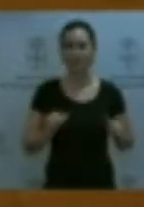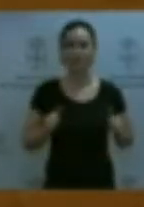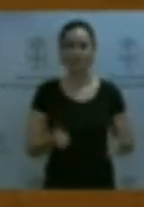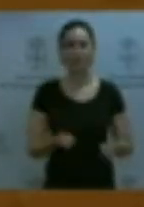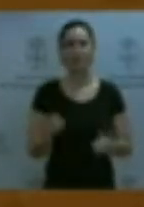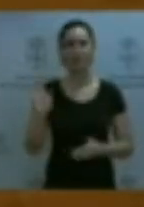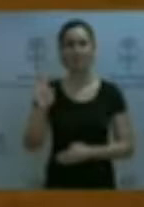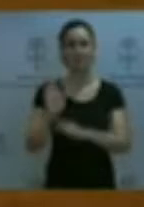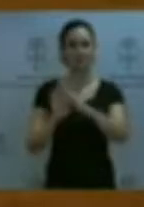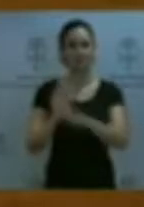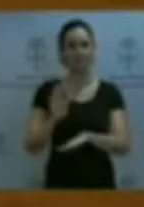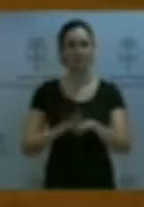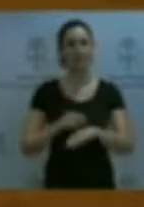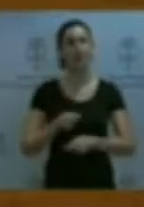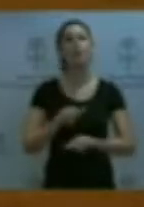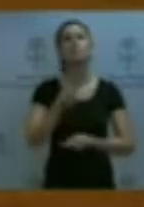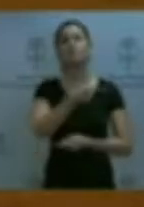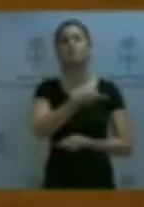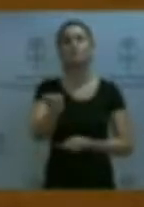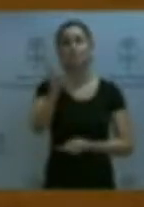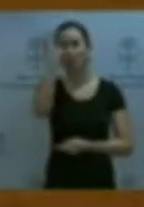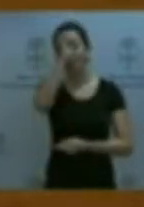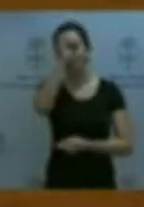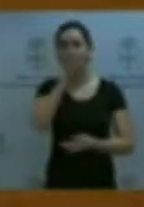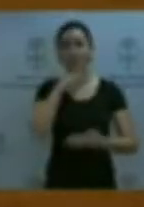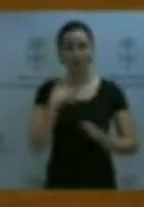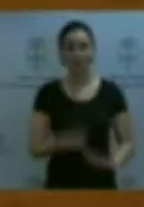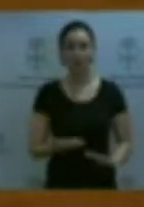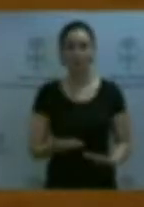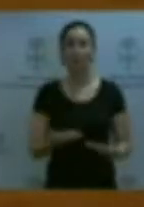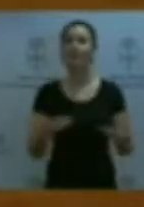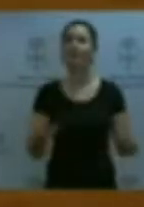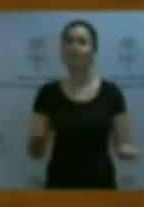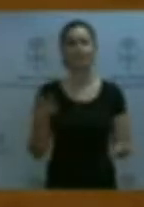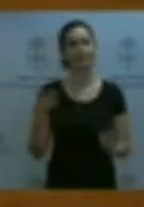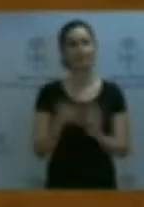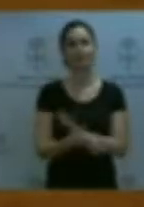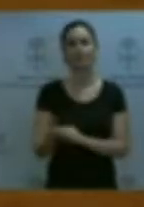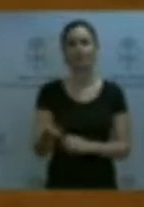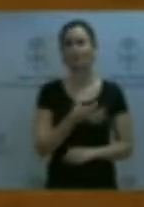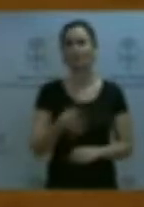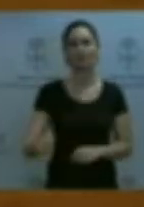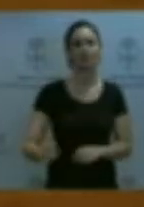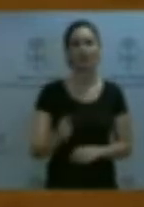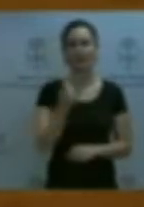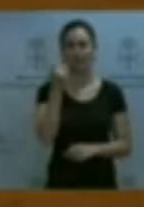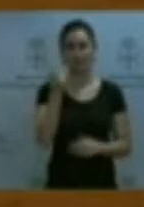de hoy hacen esa apuesta inequívoca. Ampliar el permiso de